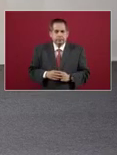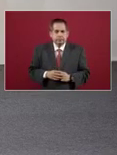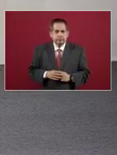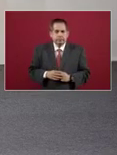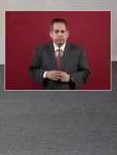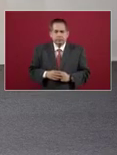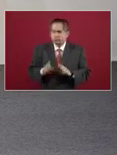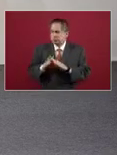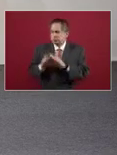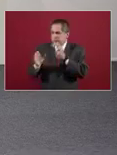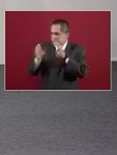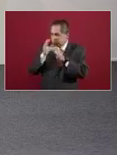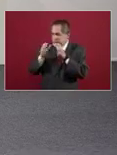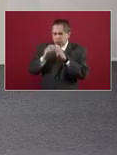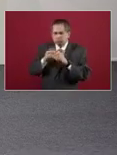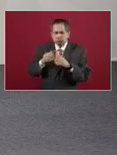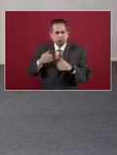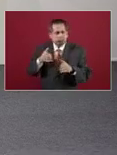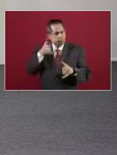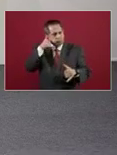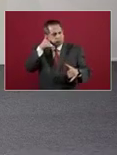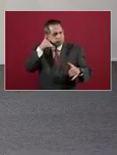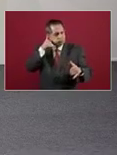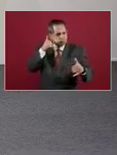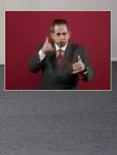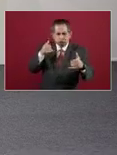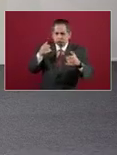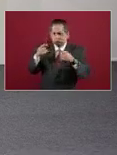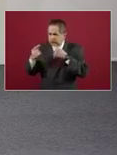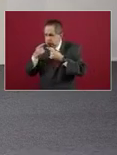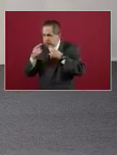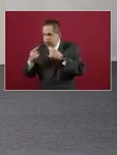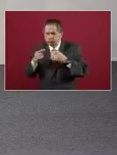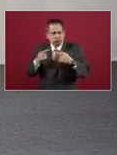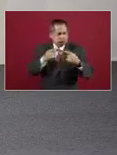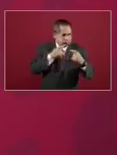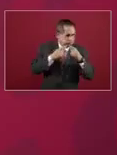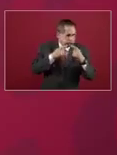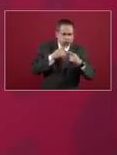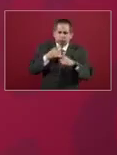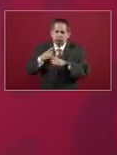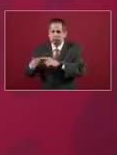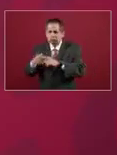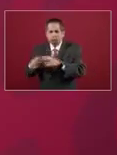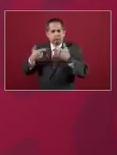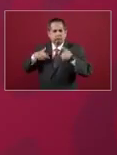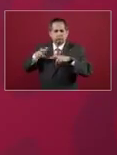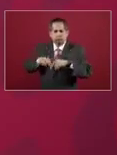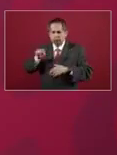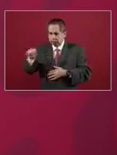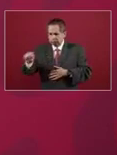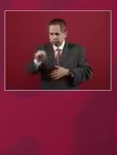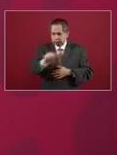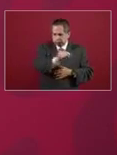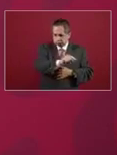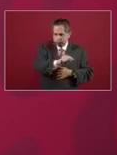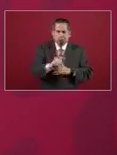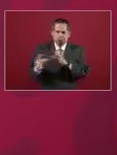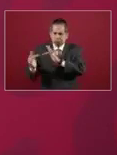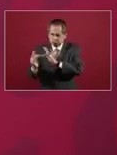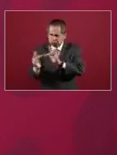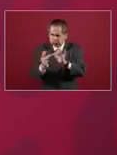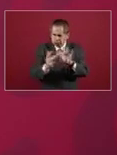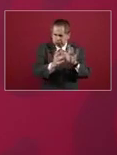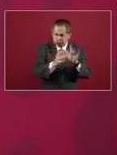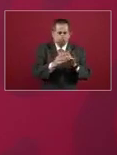pues comunicación con los representantes de otros poderes o de organismos autónomos o